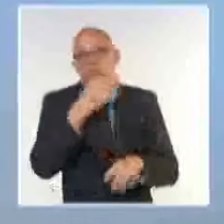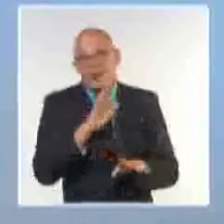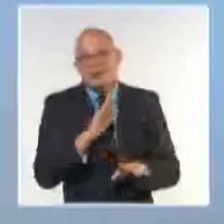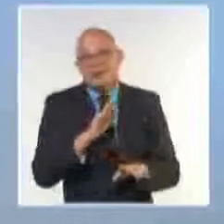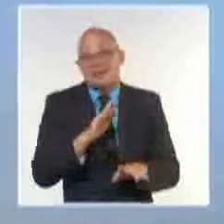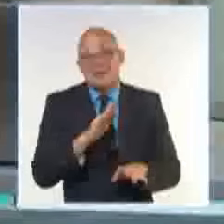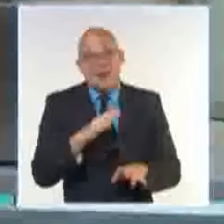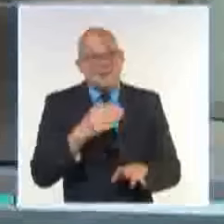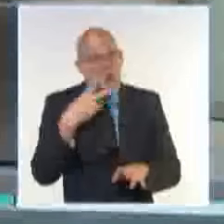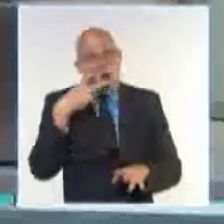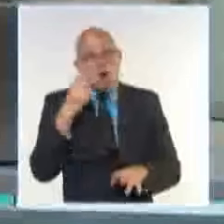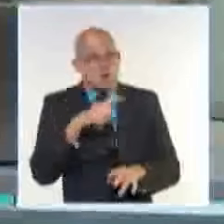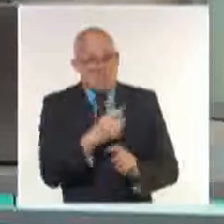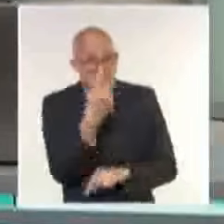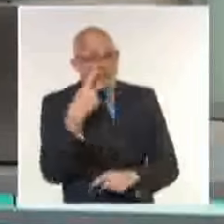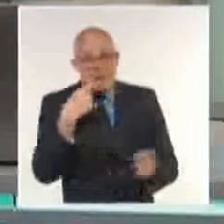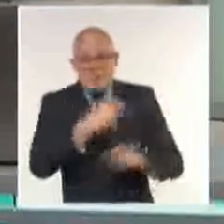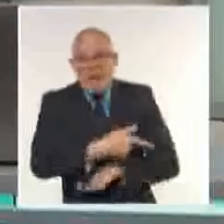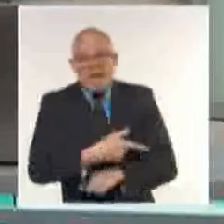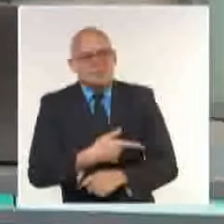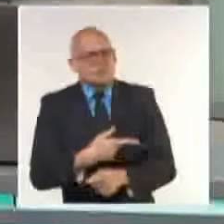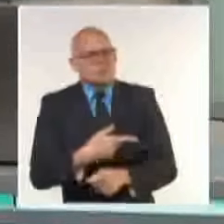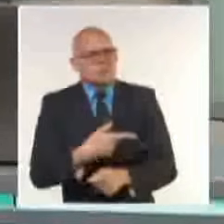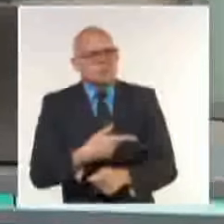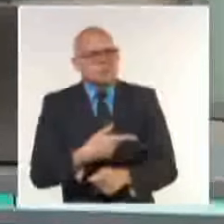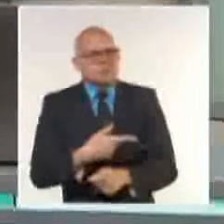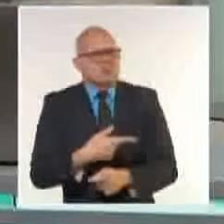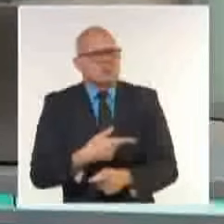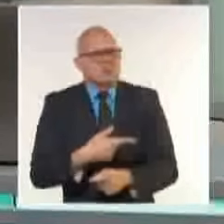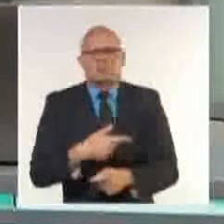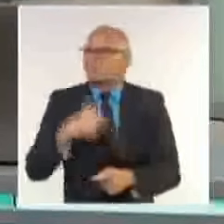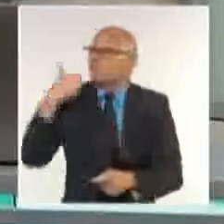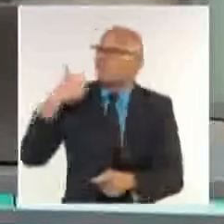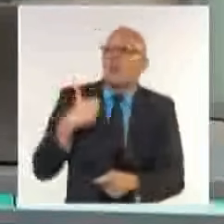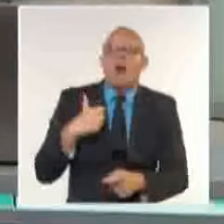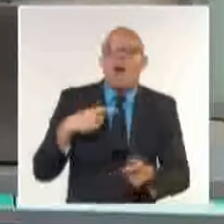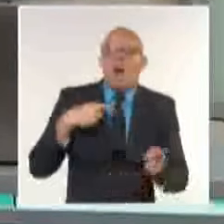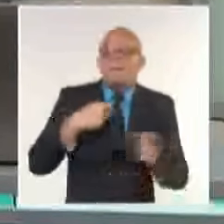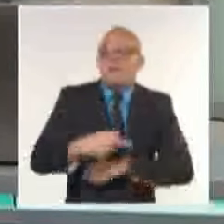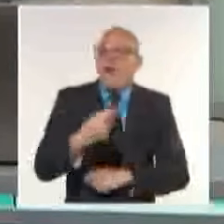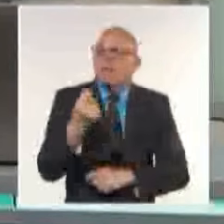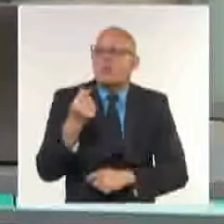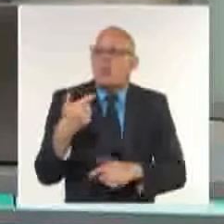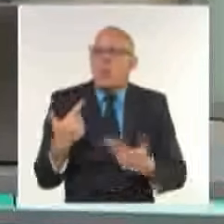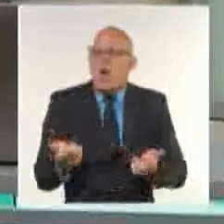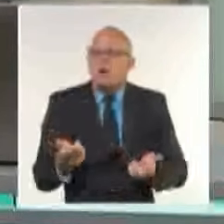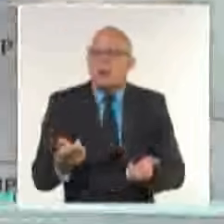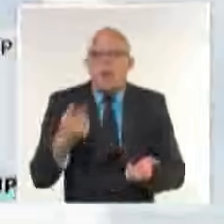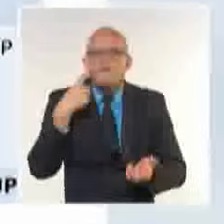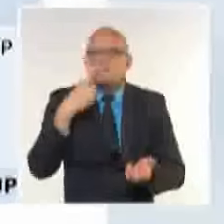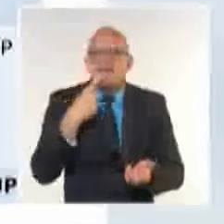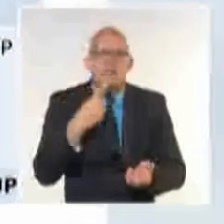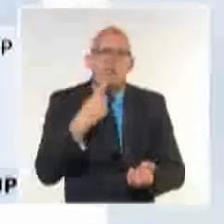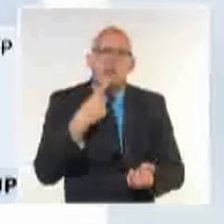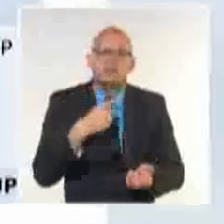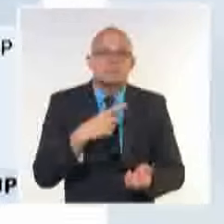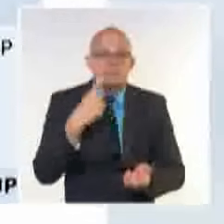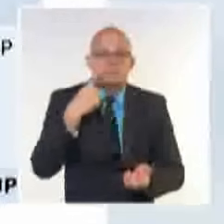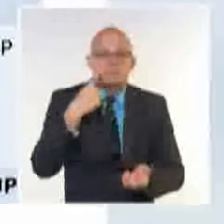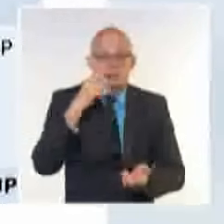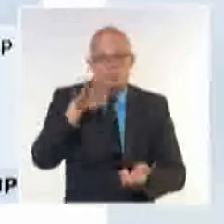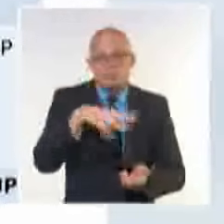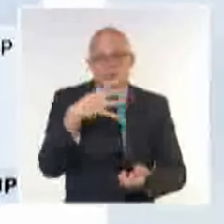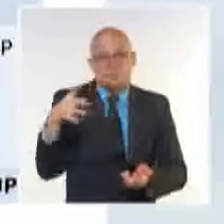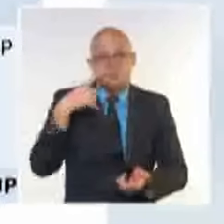estamos vamos a ver de cuánto dinero estamos hablando. Estaba en la otra tabla que se vio hace un momentico. Para que vean que no son 2 centavos. Miren, en la